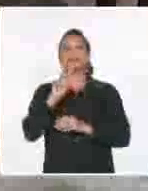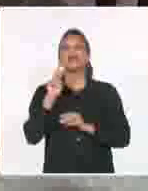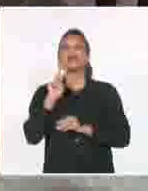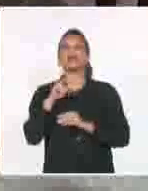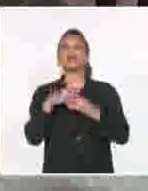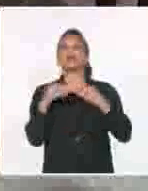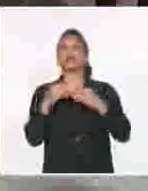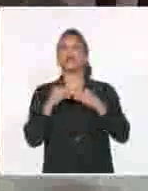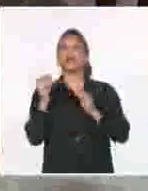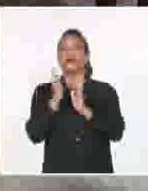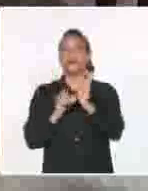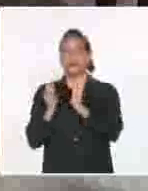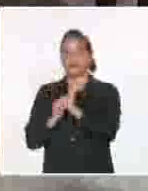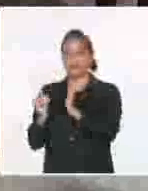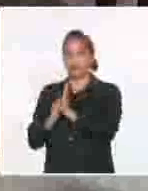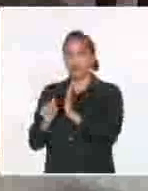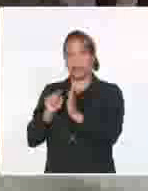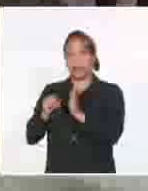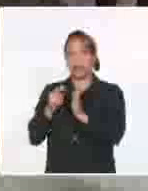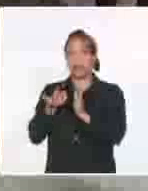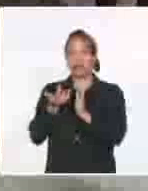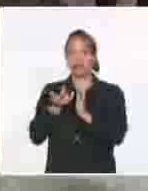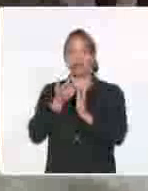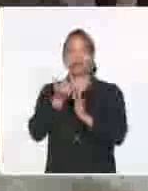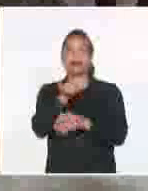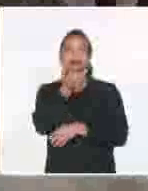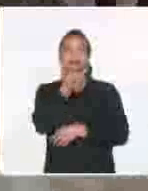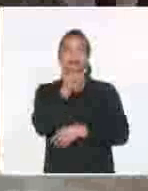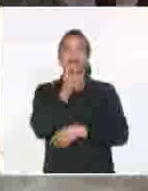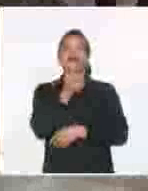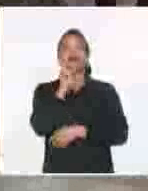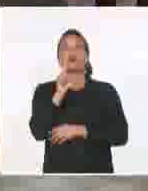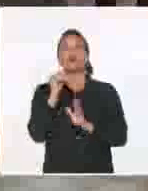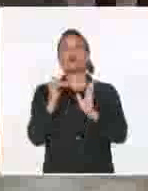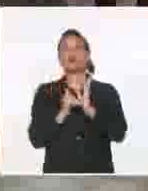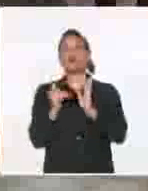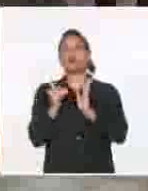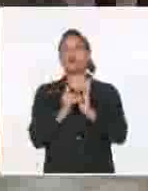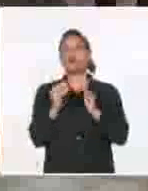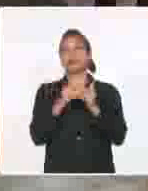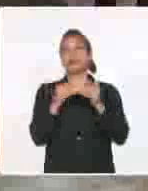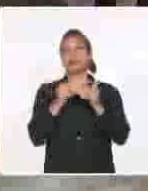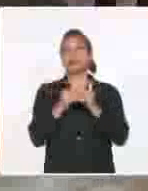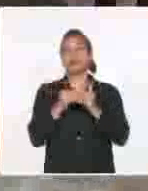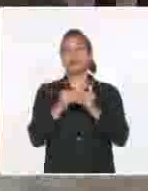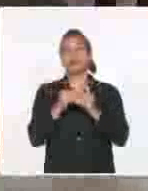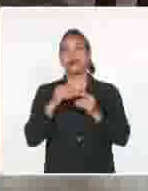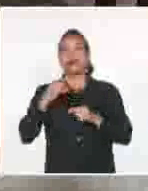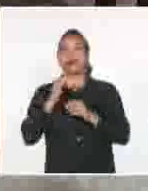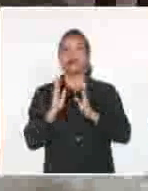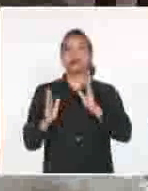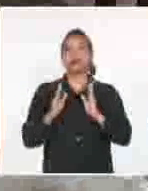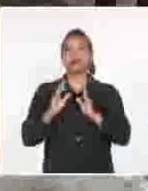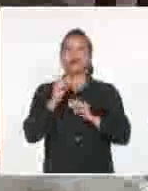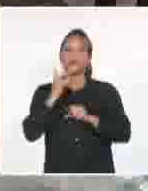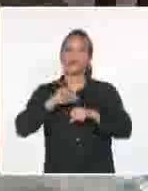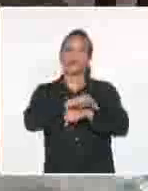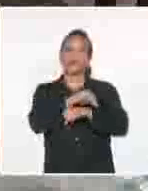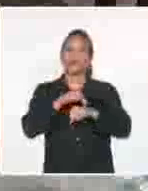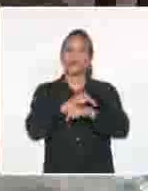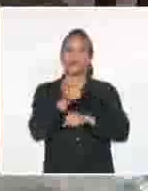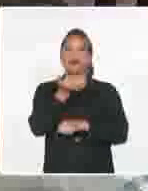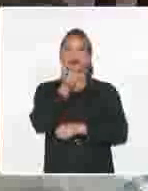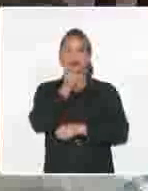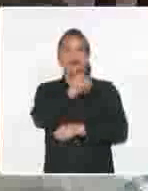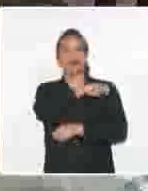que implican $1 millón cada 2 horas persistentemente en la vida de